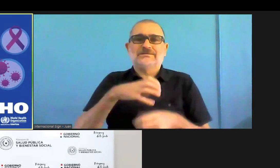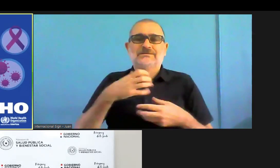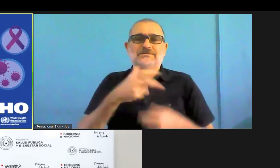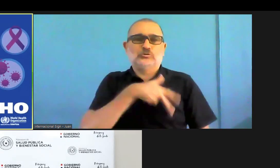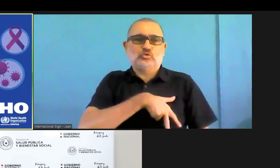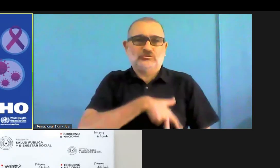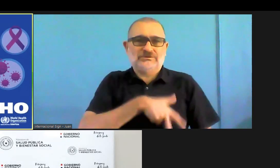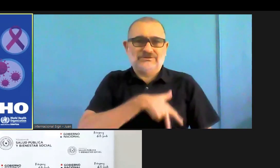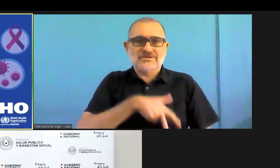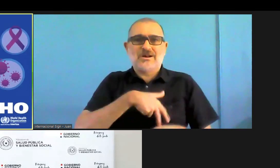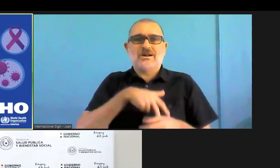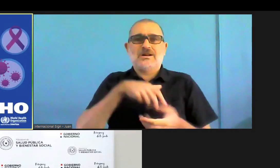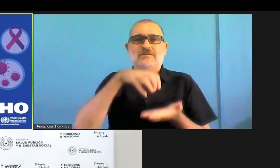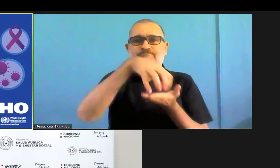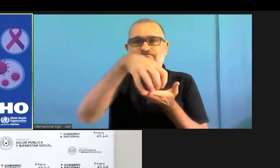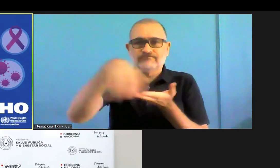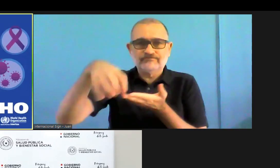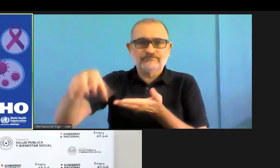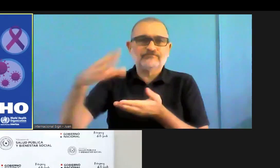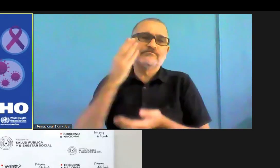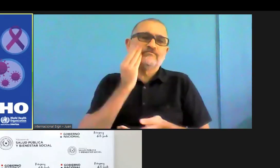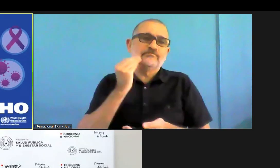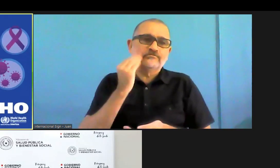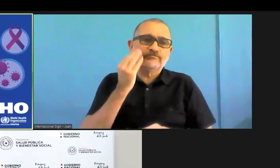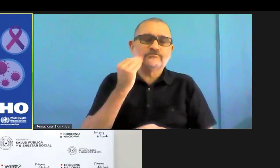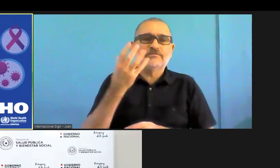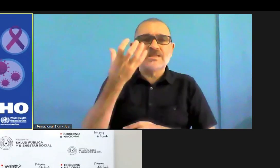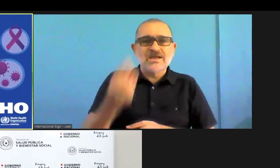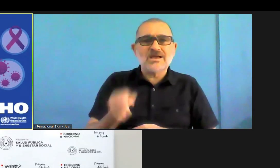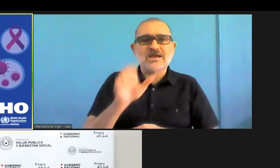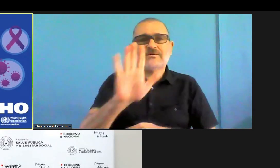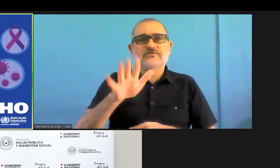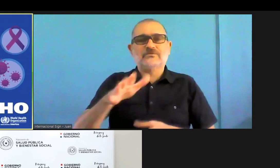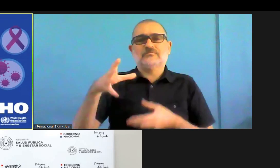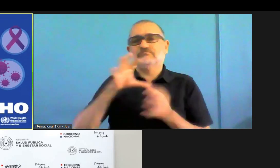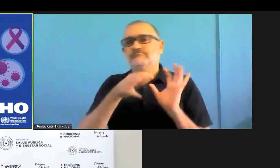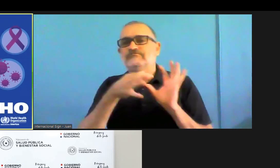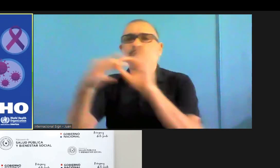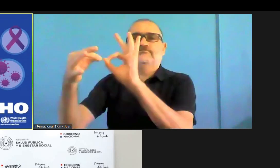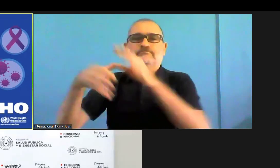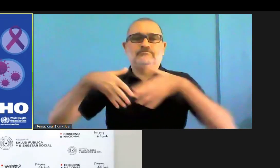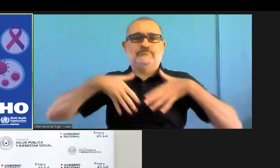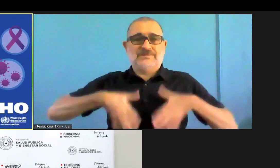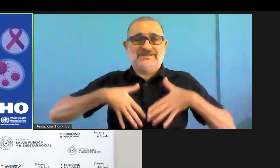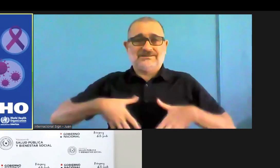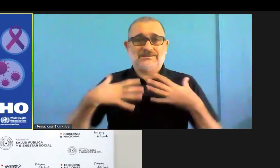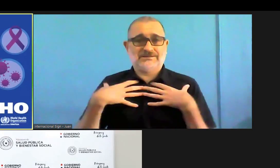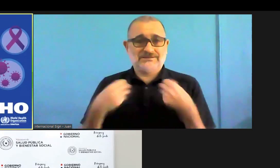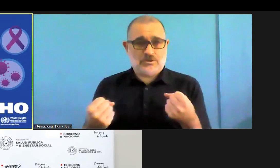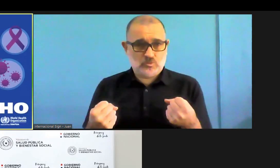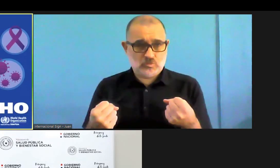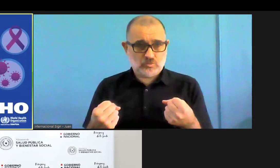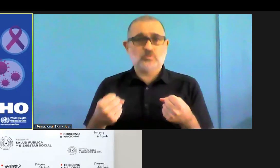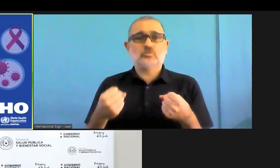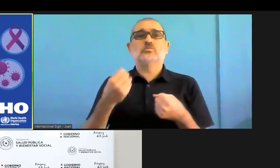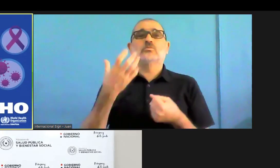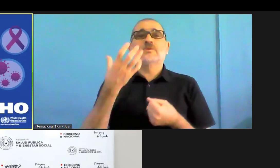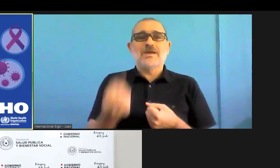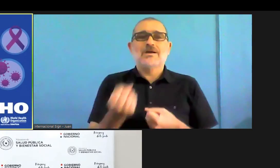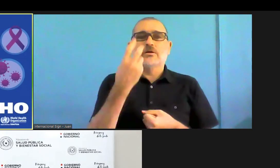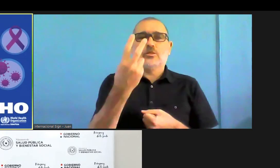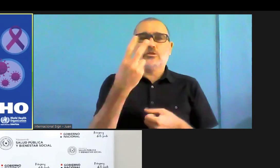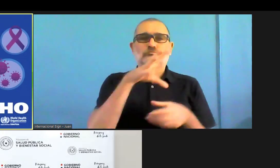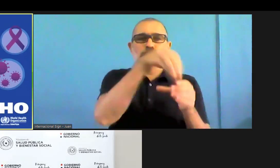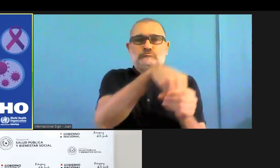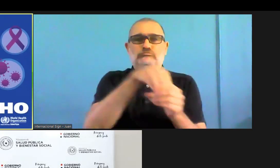de su equipo, el doctor Guillermo Ceguera, director general de los servicios sanitarios, no, se corrige, de Vigilancia de Salud,